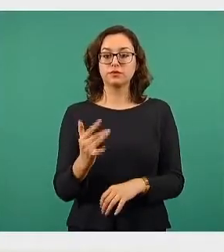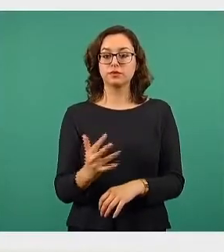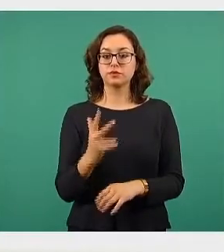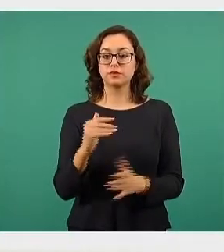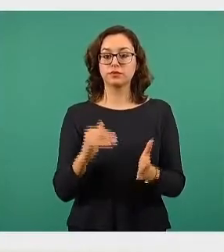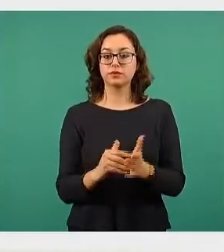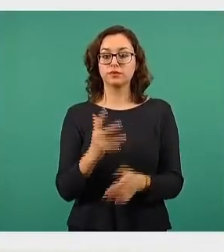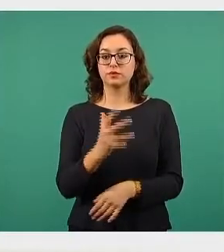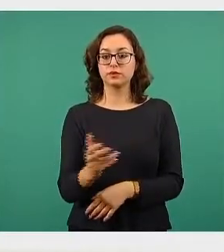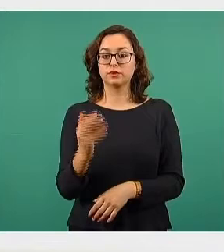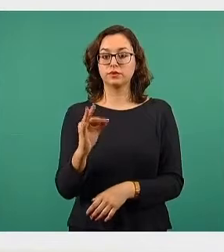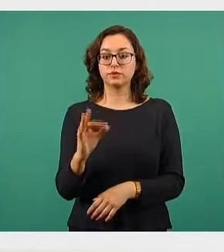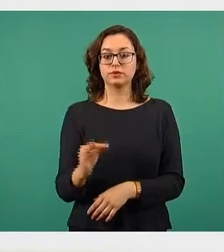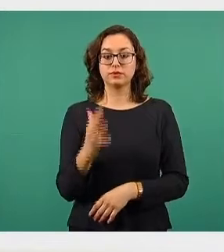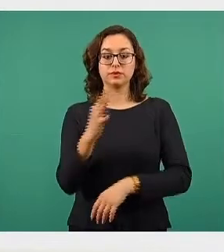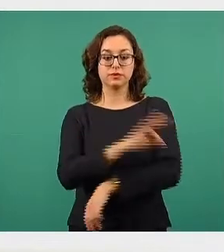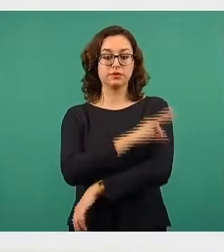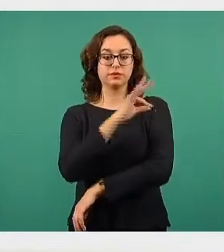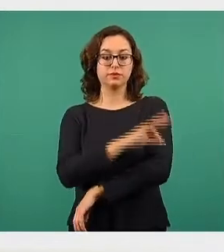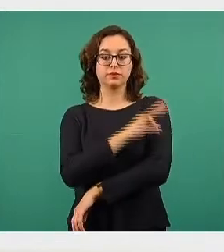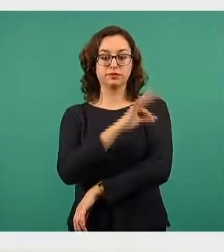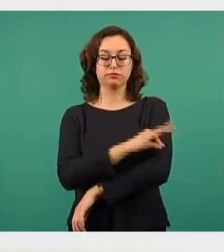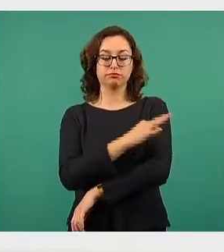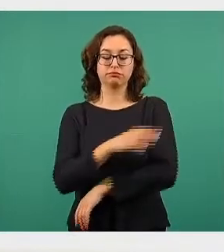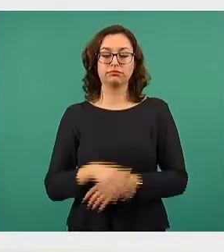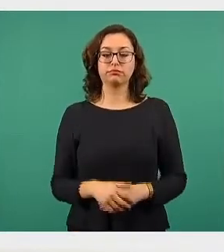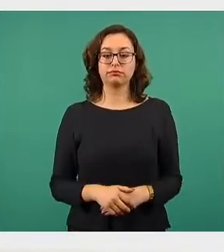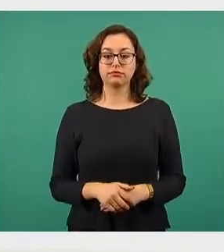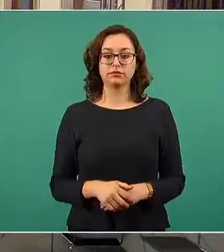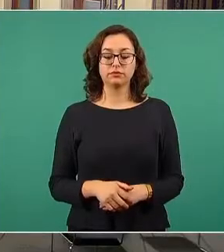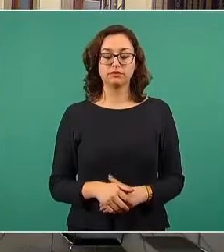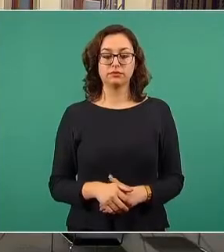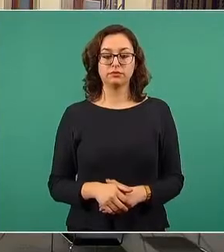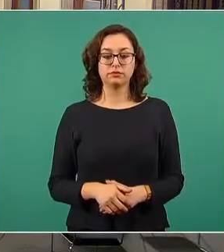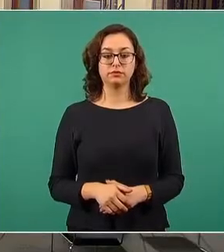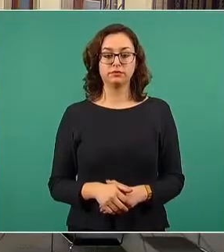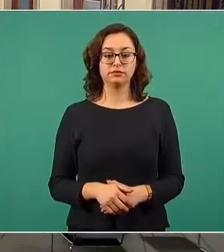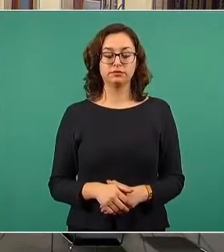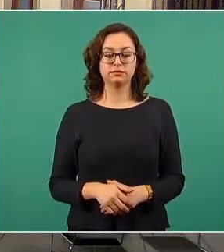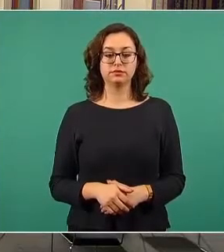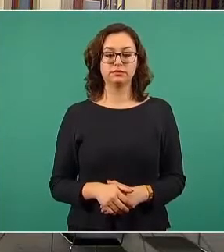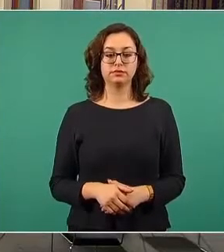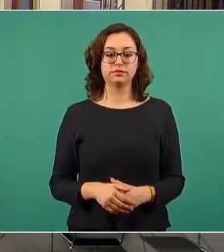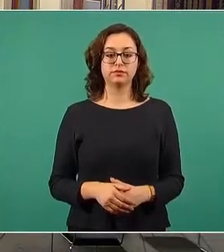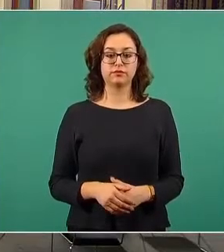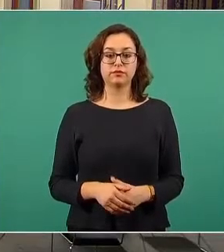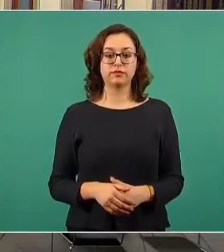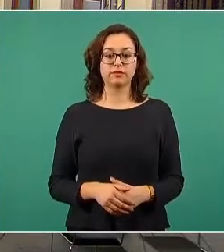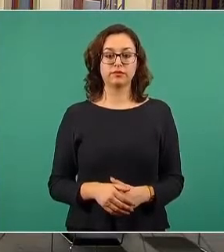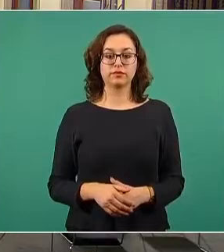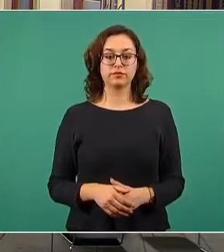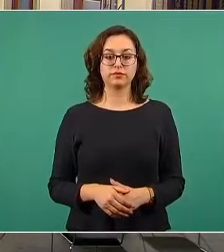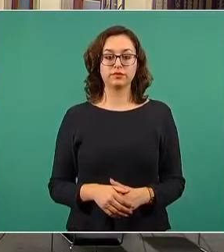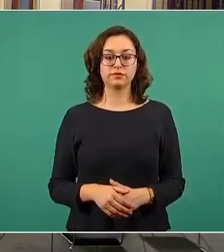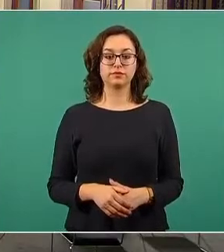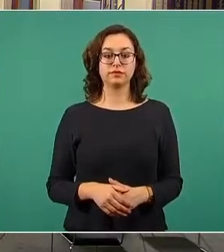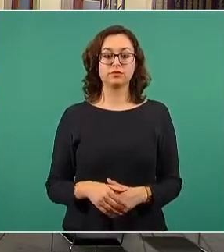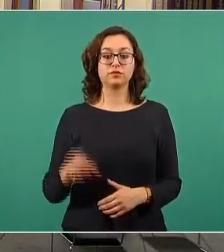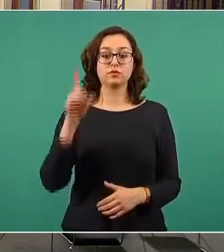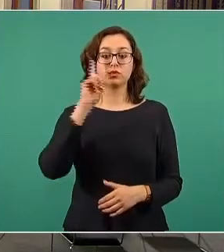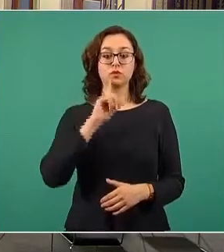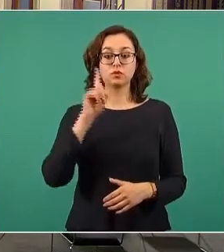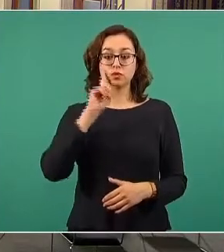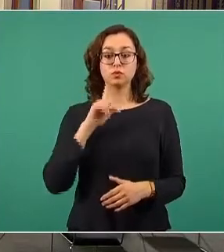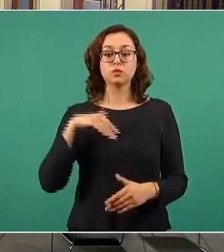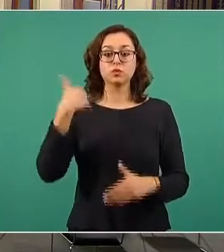34.658.545 dosis de vacuna que han sido aplicadas. La siguiente nos muestra las embarazadas.